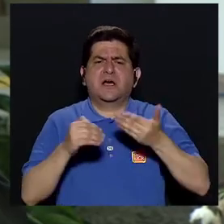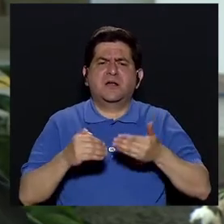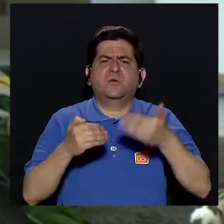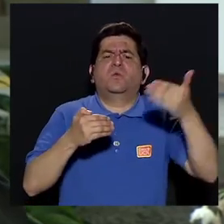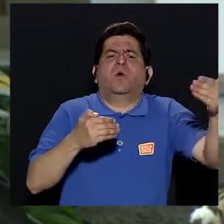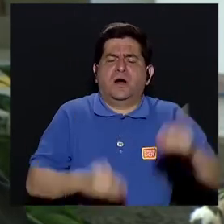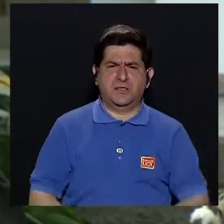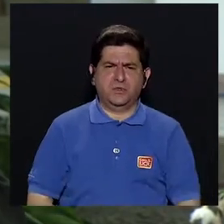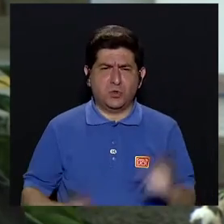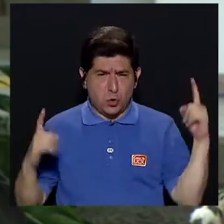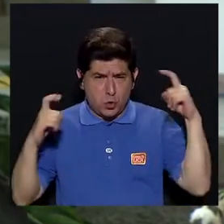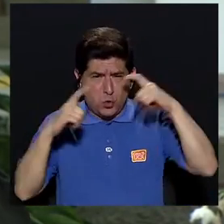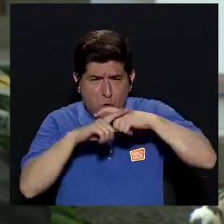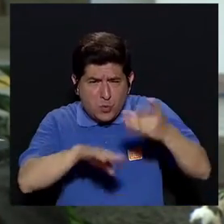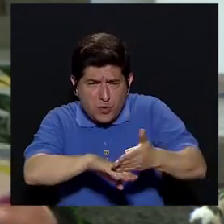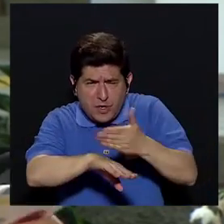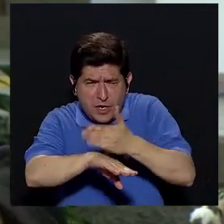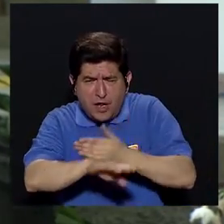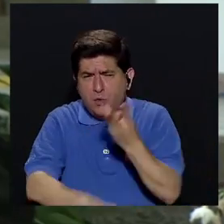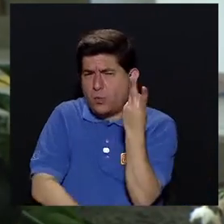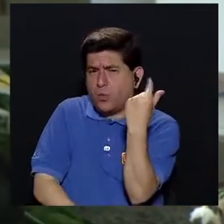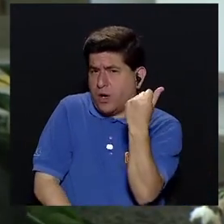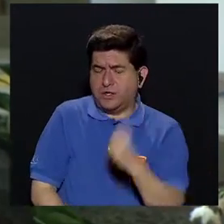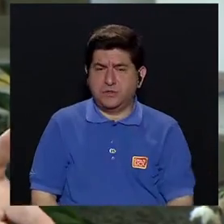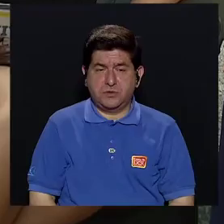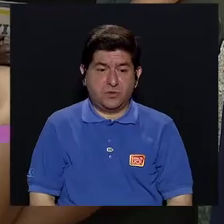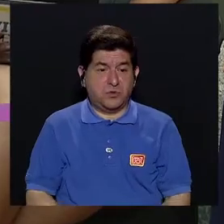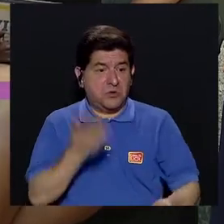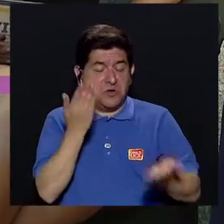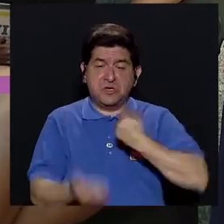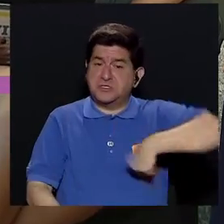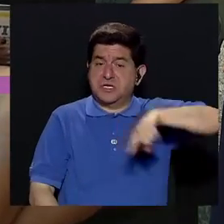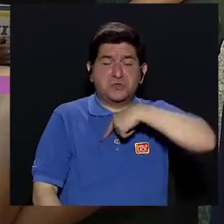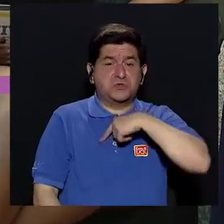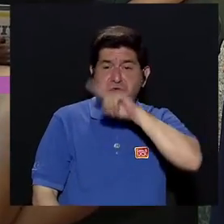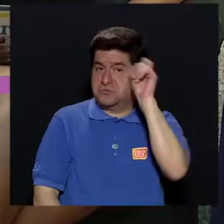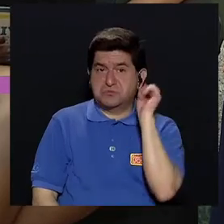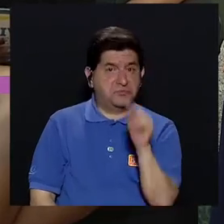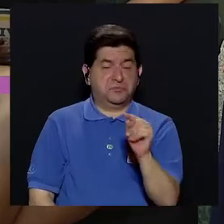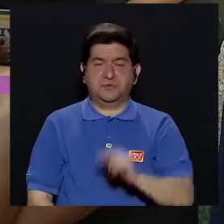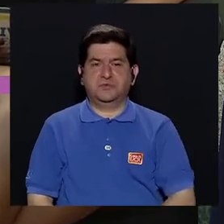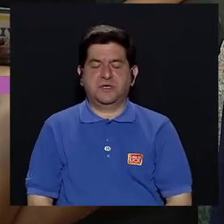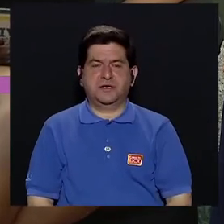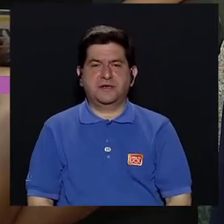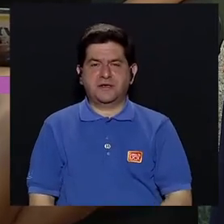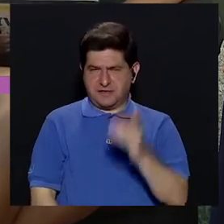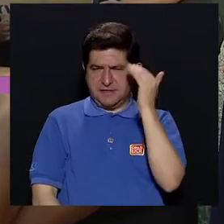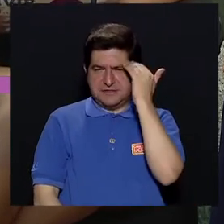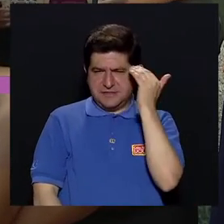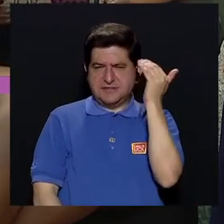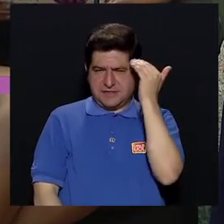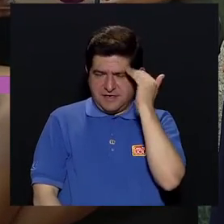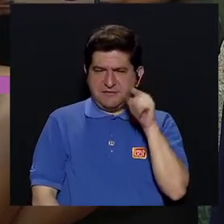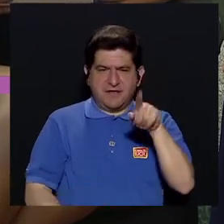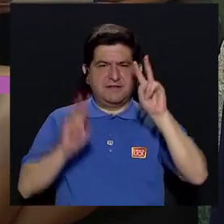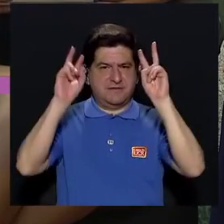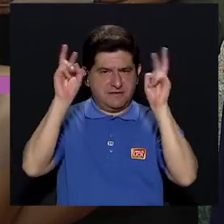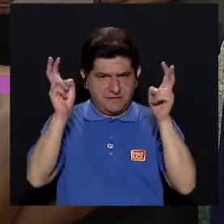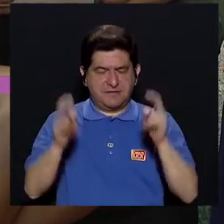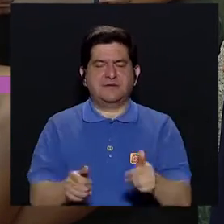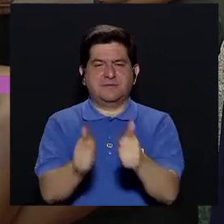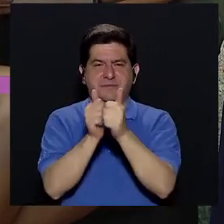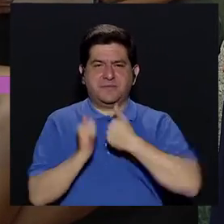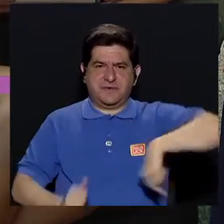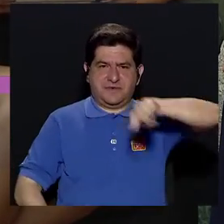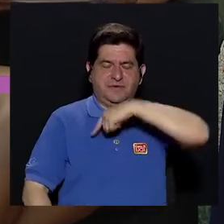necesario realizarla, qué tan complicada es su recuperación, ¿verdad, Fabiola? Uh-huh. Que son cosas que a veces uno no las cuestiona. Uh-huh. Bueno, y para conocer acerca de este